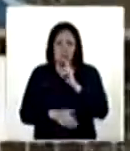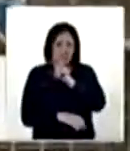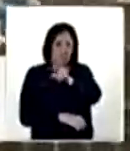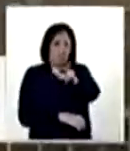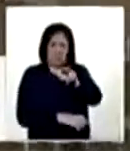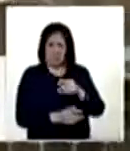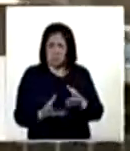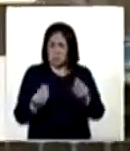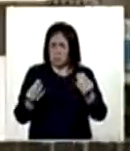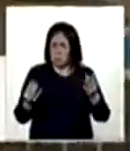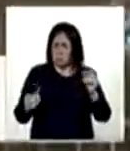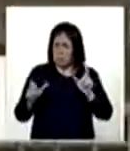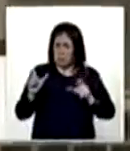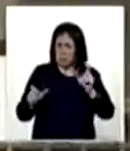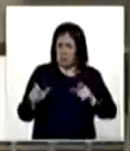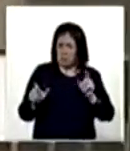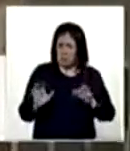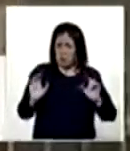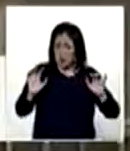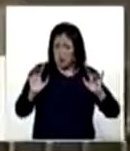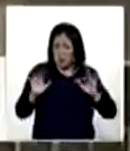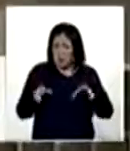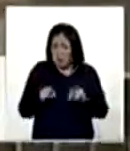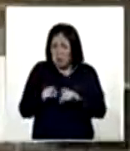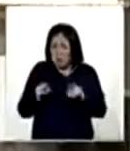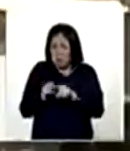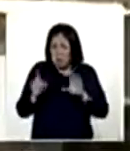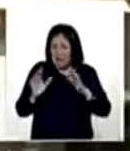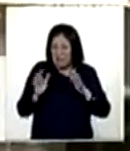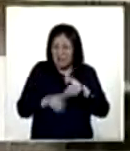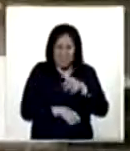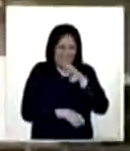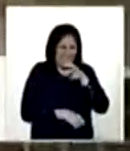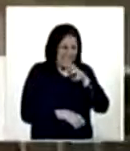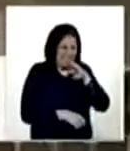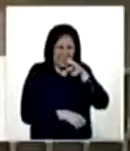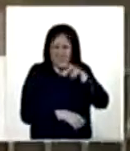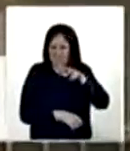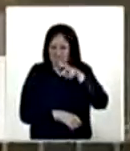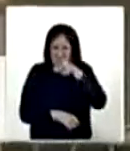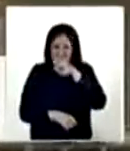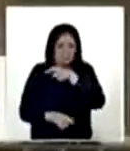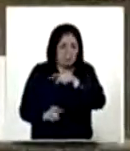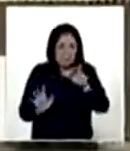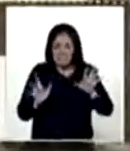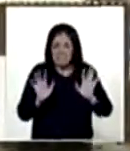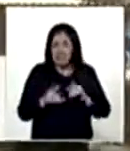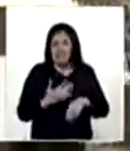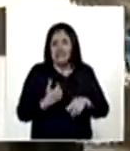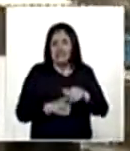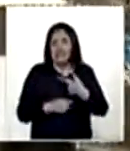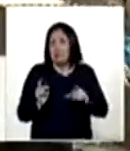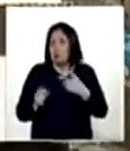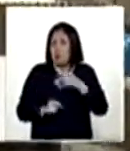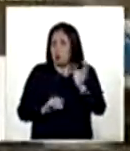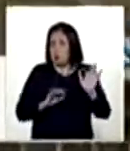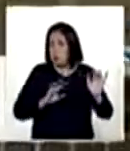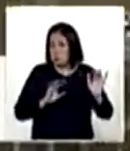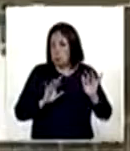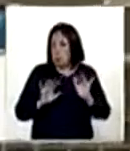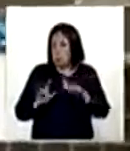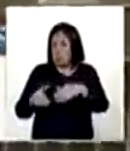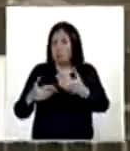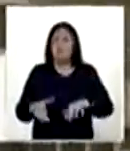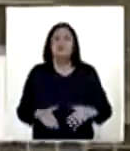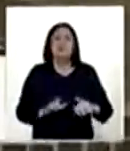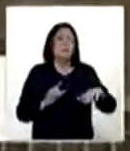la cantidad de personas que se ven como si fuesen hormiguitas, ¿no? Esos puntitos negros son las personas que han llegado hasta este cementerio, el más grande de